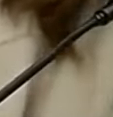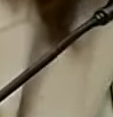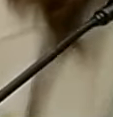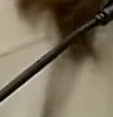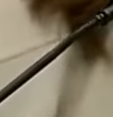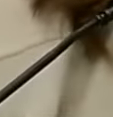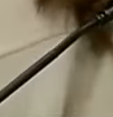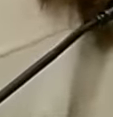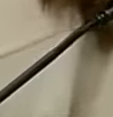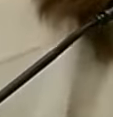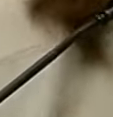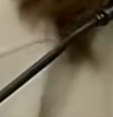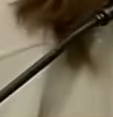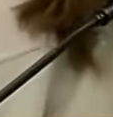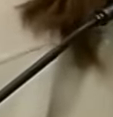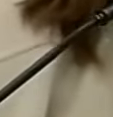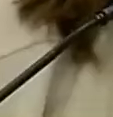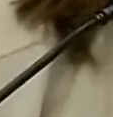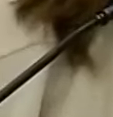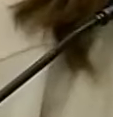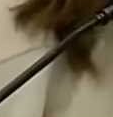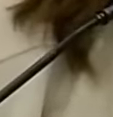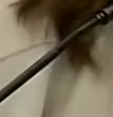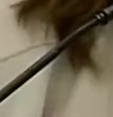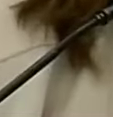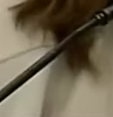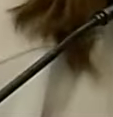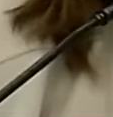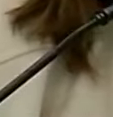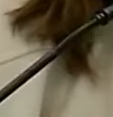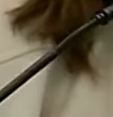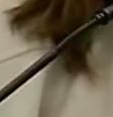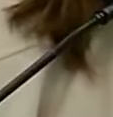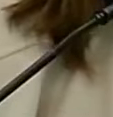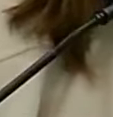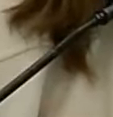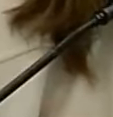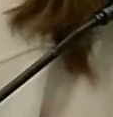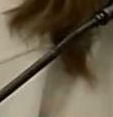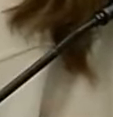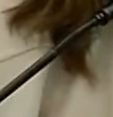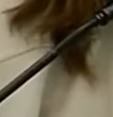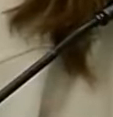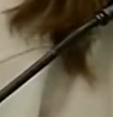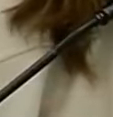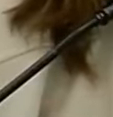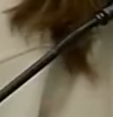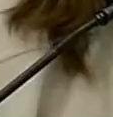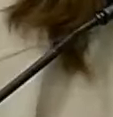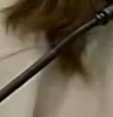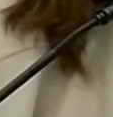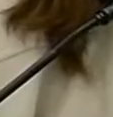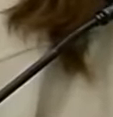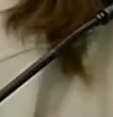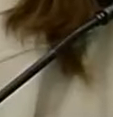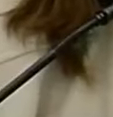el homicidio en la ciudad de Rosario de manera contundente. Se realizaron